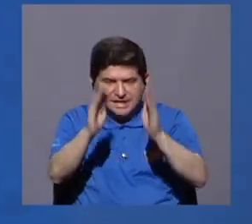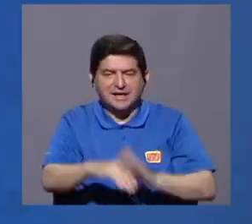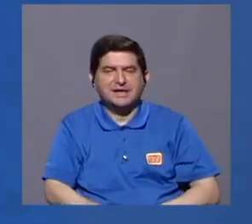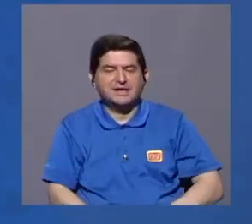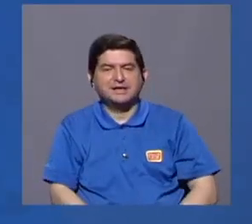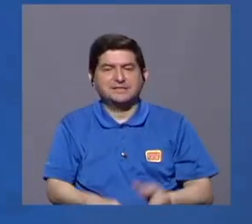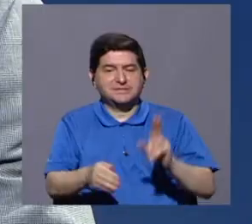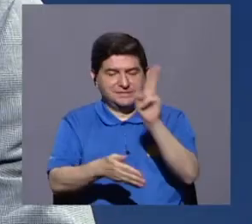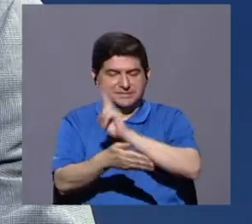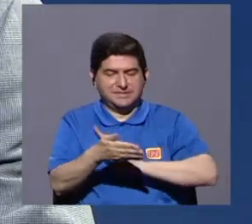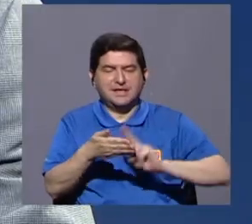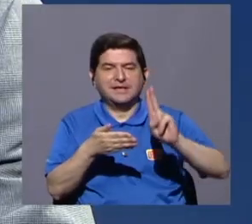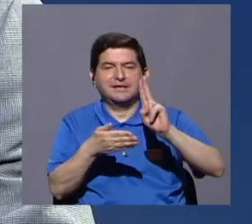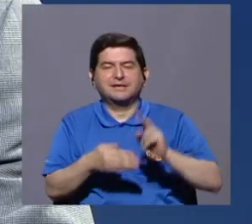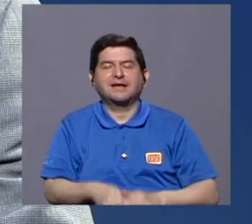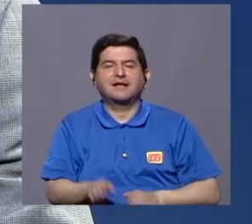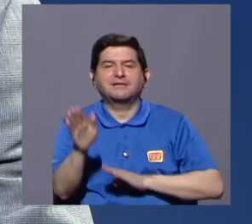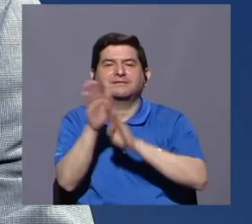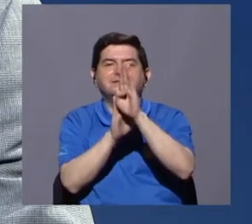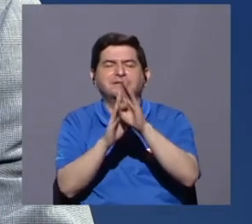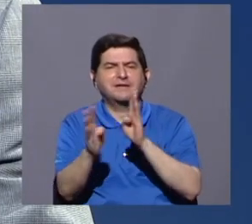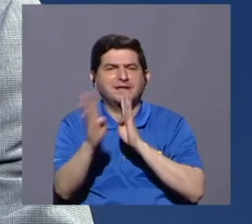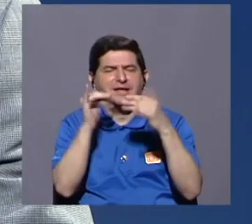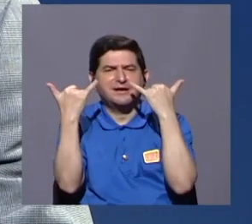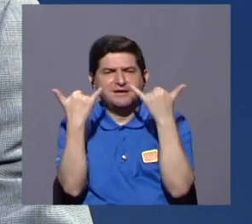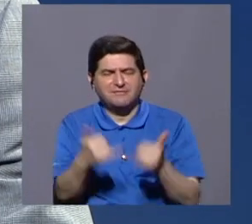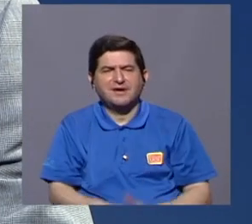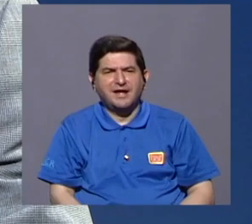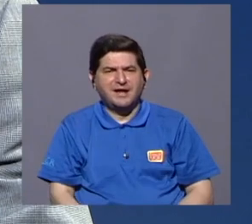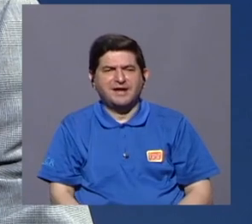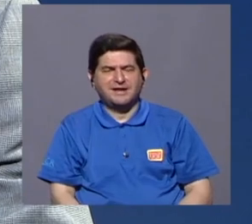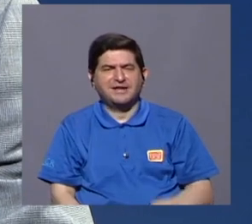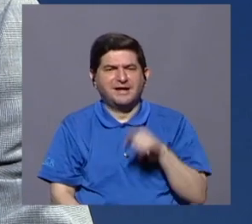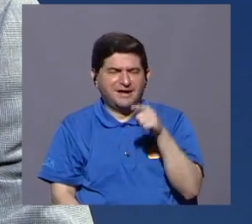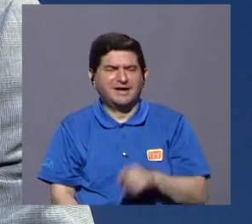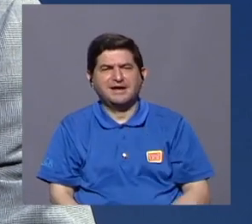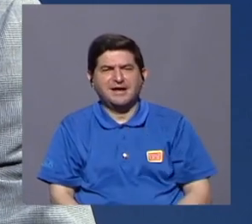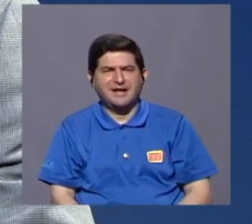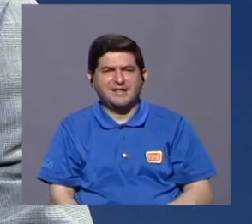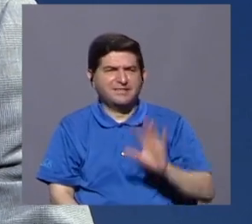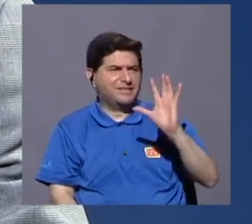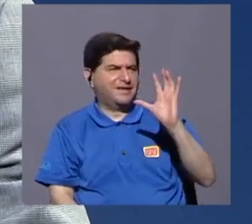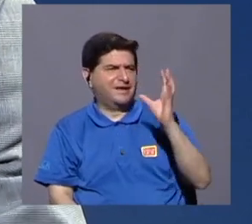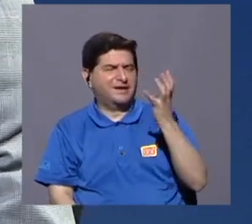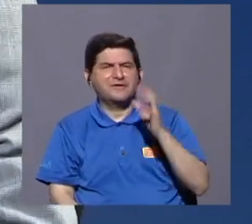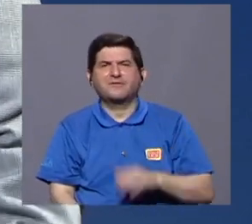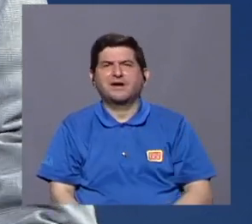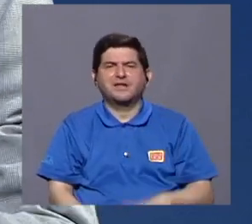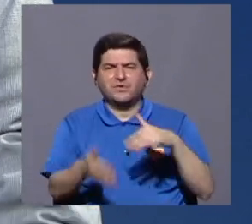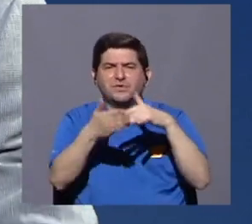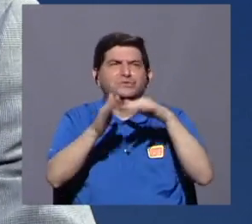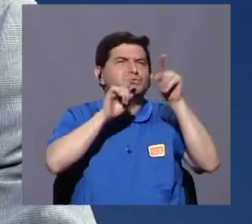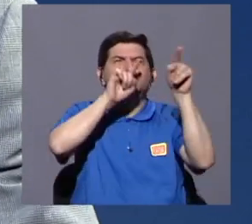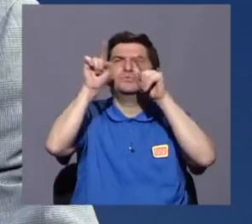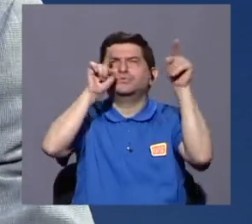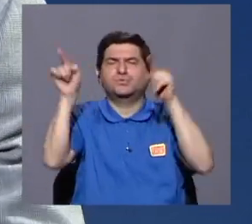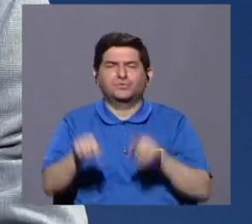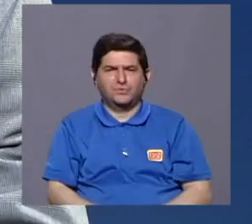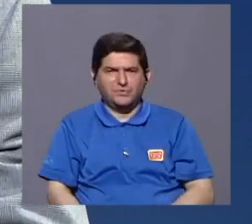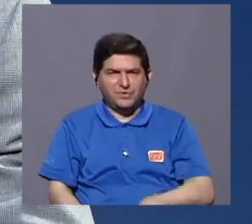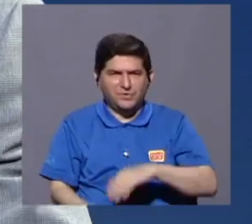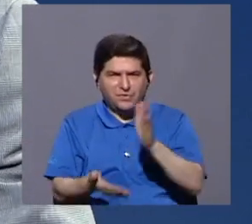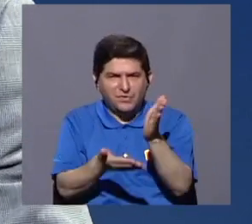se desarrolló es importante y hablemos un poquito de radioastronomía en costa rica además de ustedes qué más hay en nuestro país